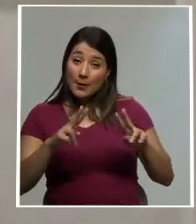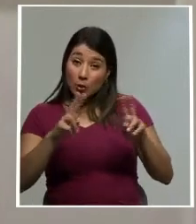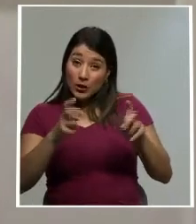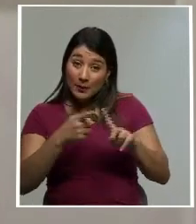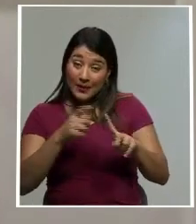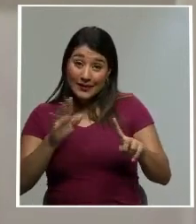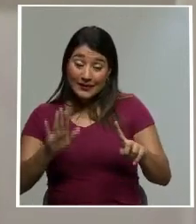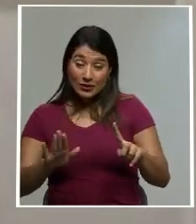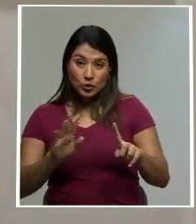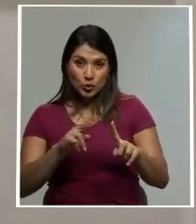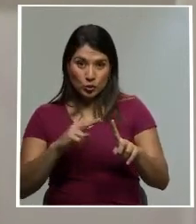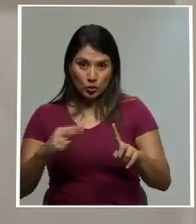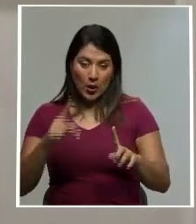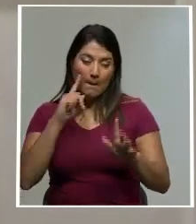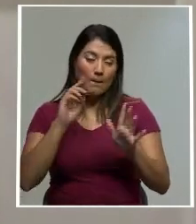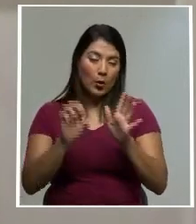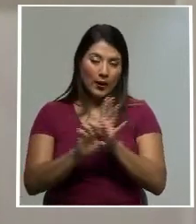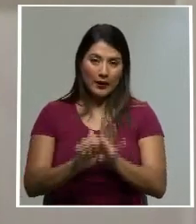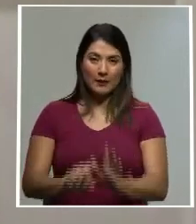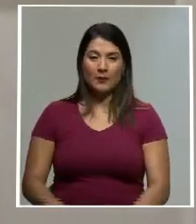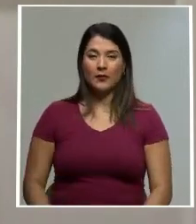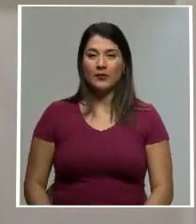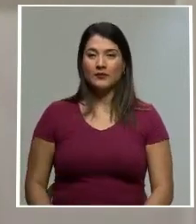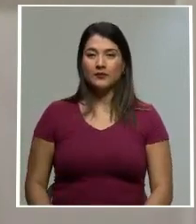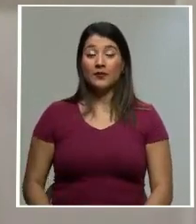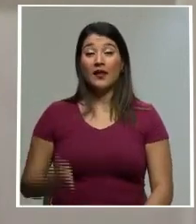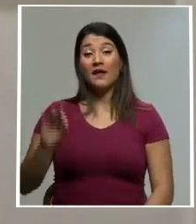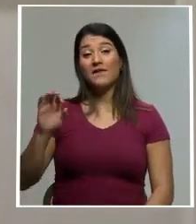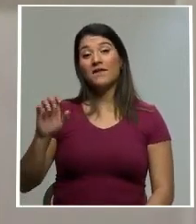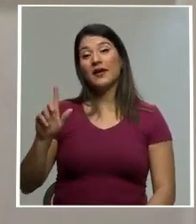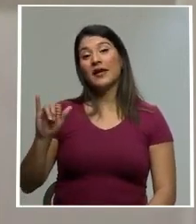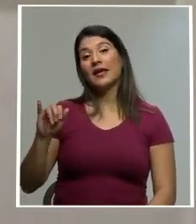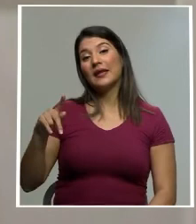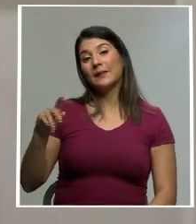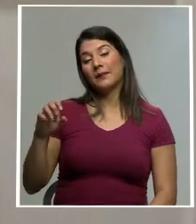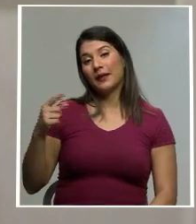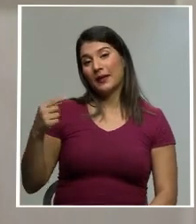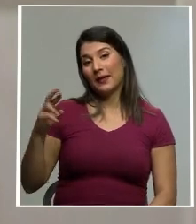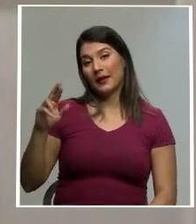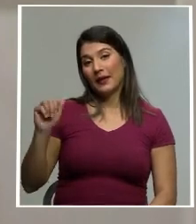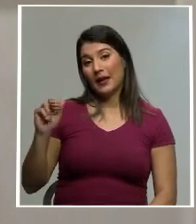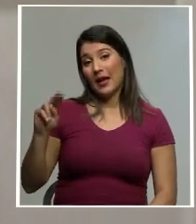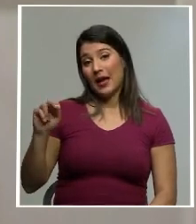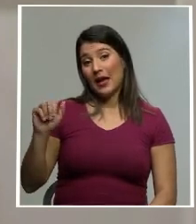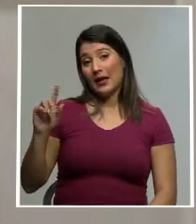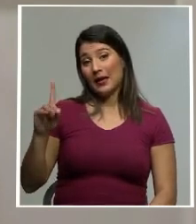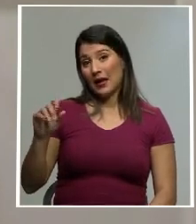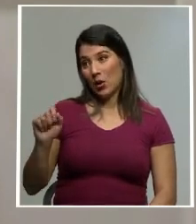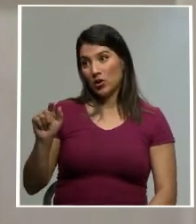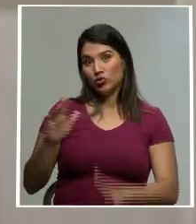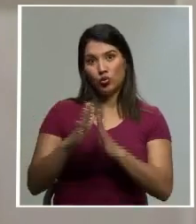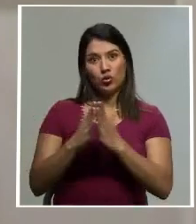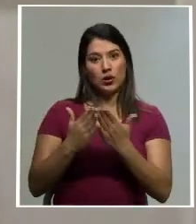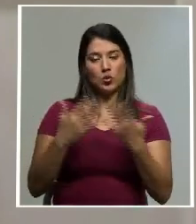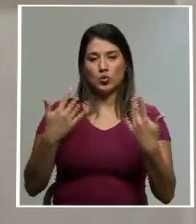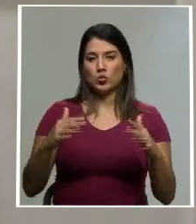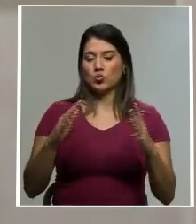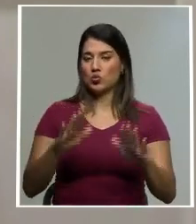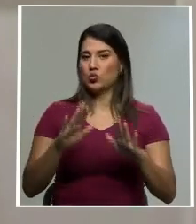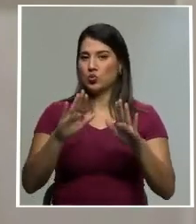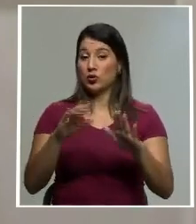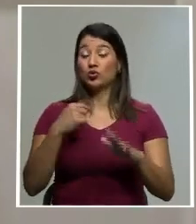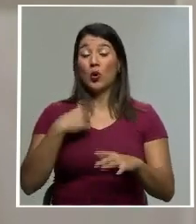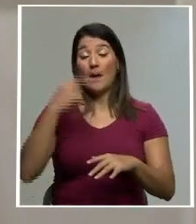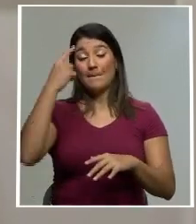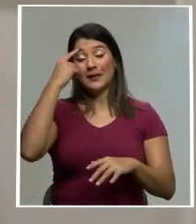buenos. O sea, por citar a alguien, Felipe Granados en su libro Soundtrack es un libro fantástico. O sea, pienso que es